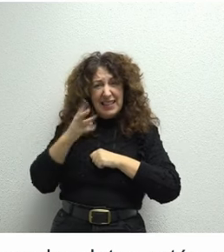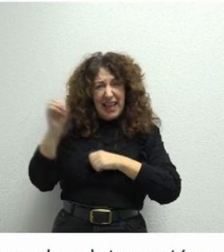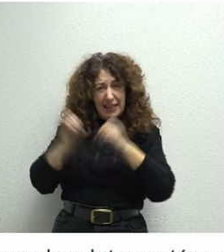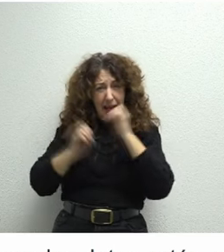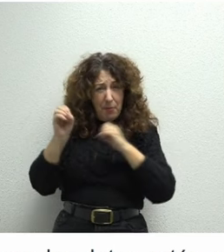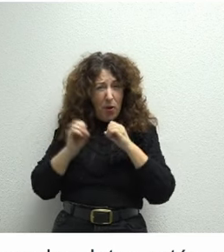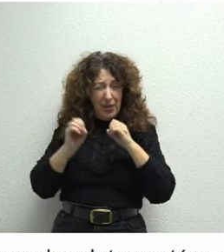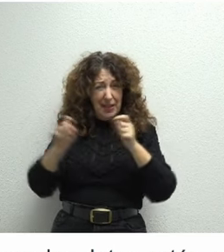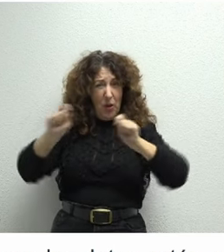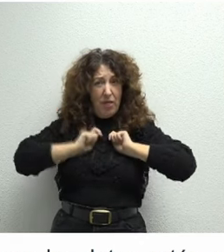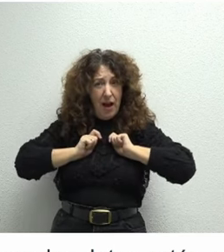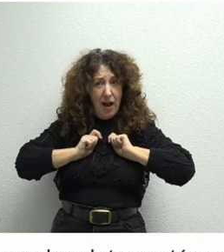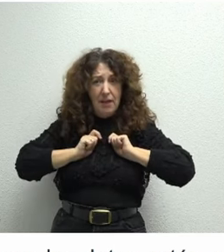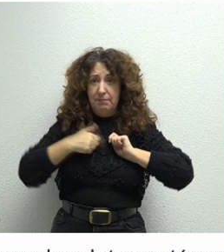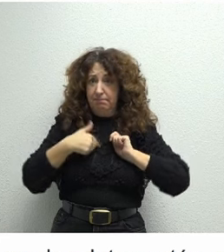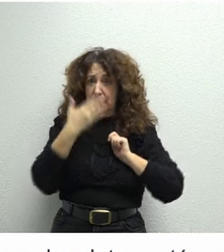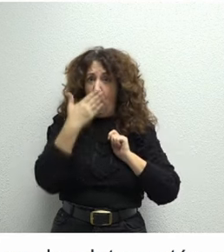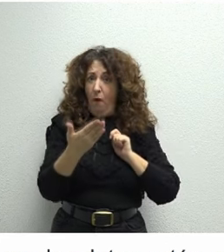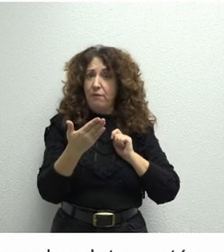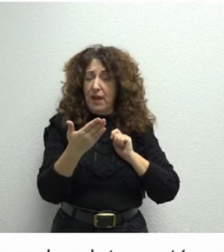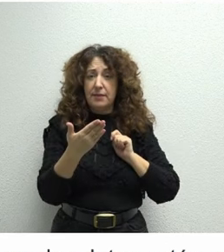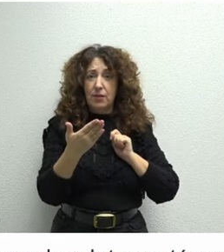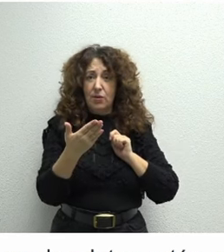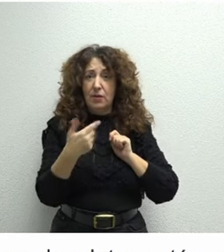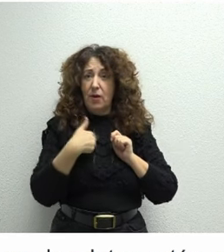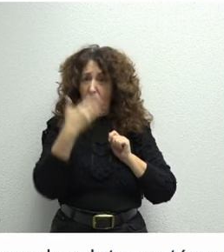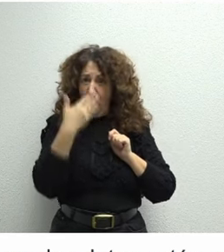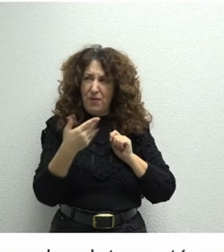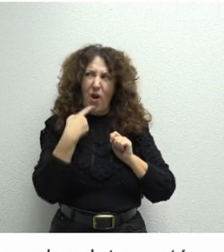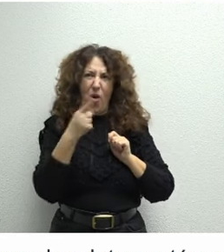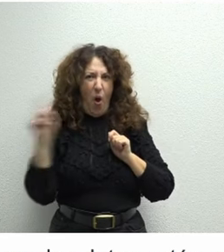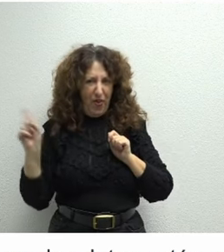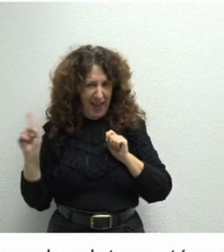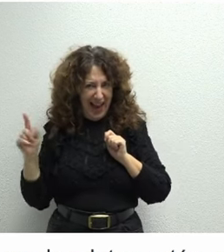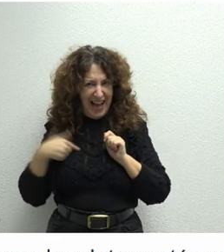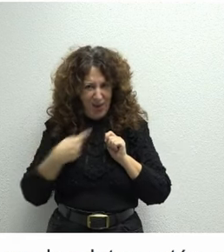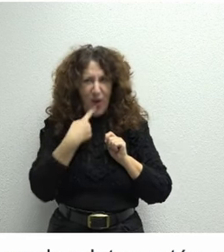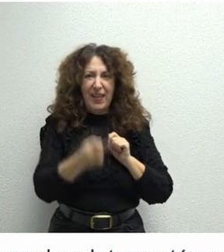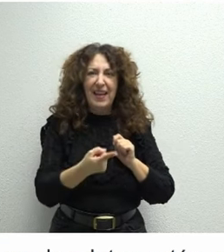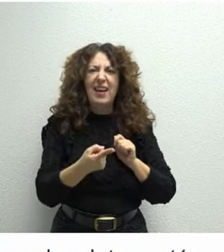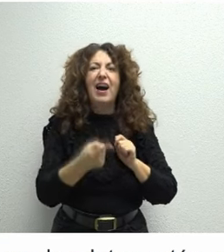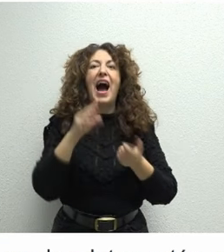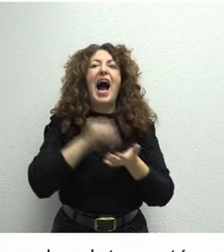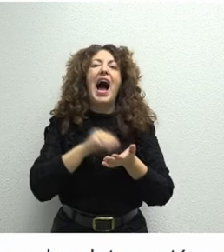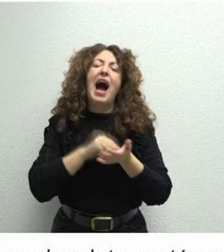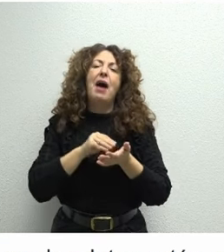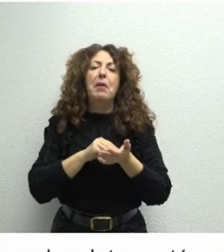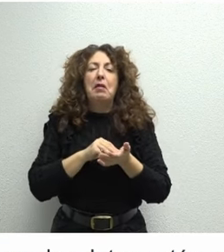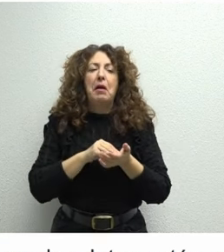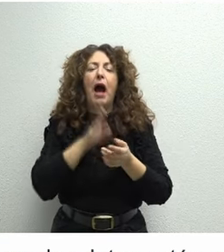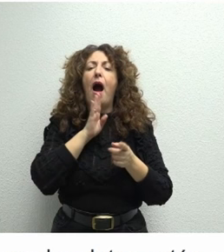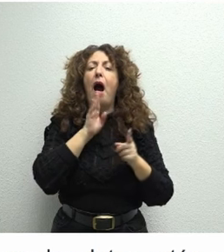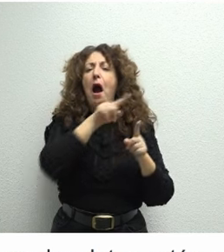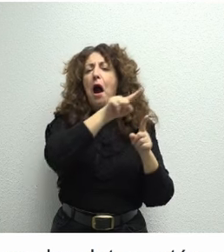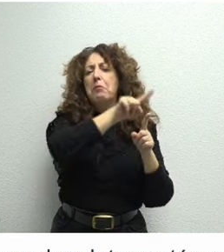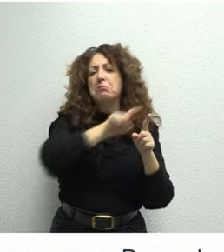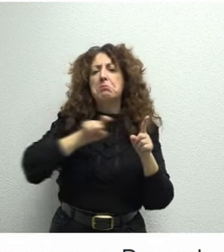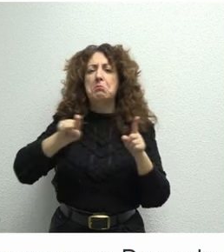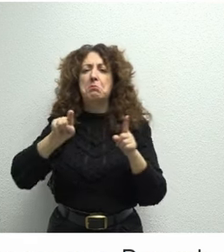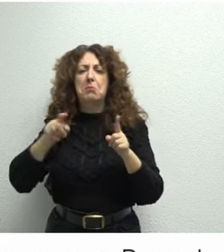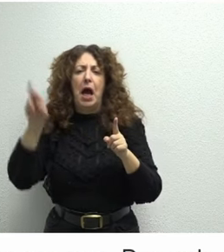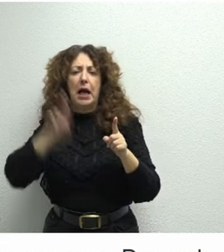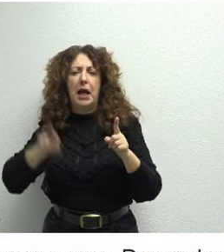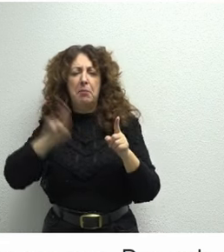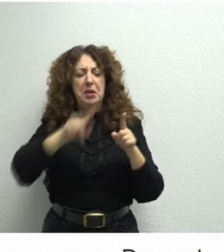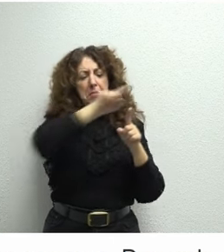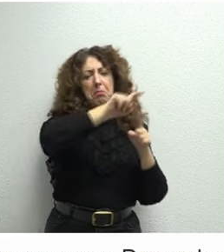no digan esto que yo lo que yo lo dije aquí pero a veces ponemos seleccionar anteriores y repetir nos fiamos ni un diagnóstico ni nada